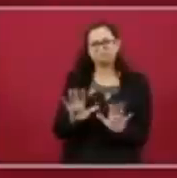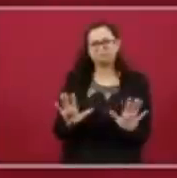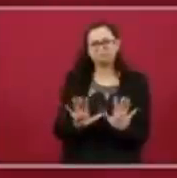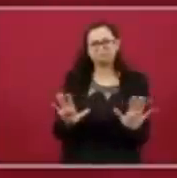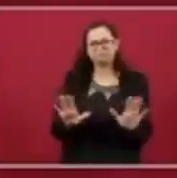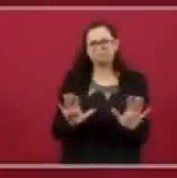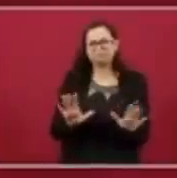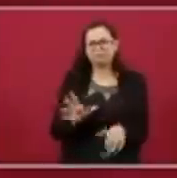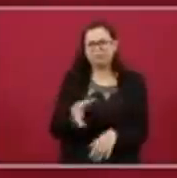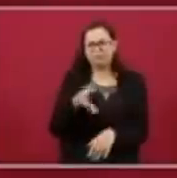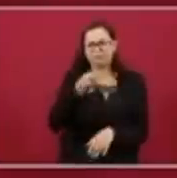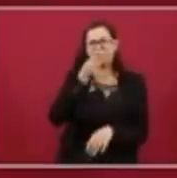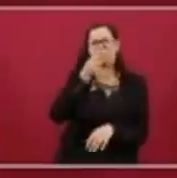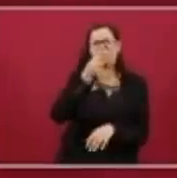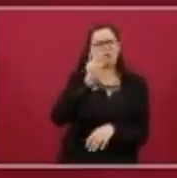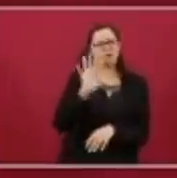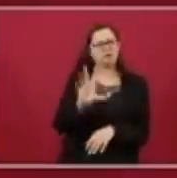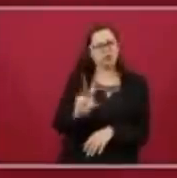callarme,